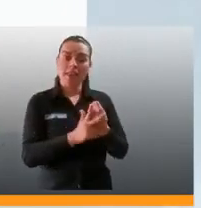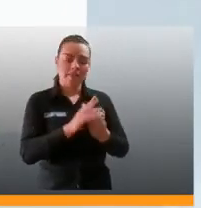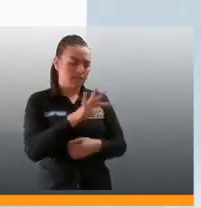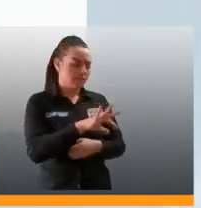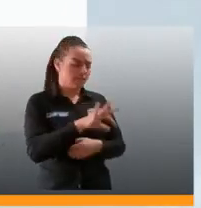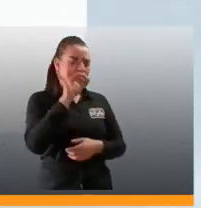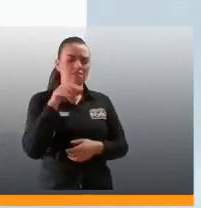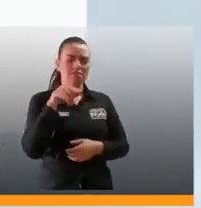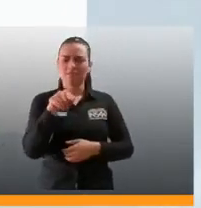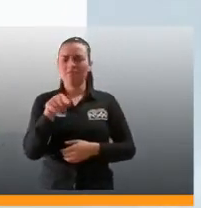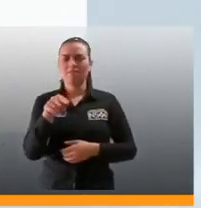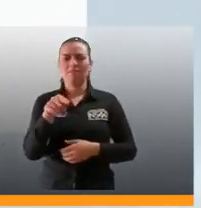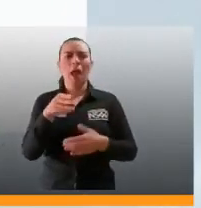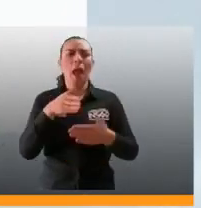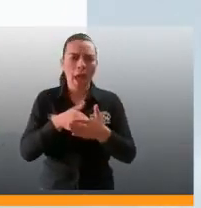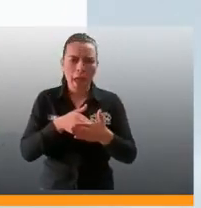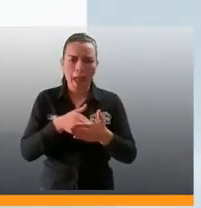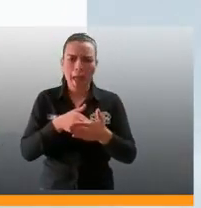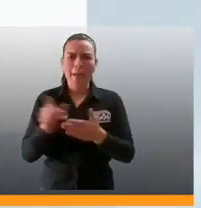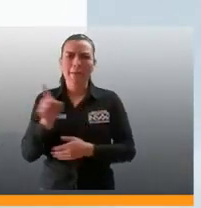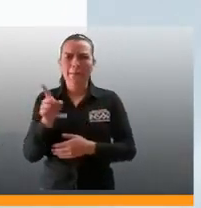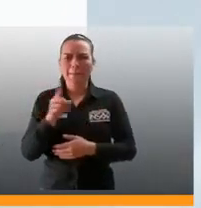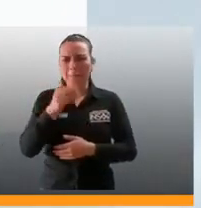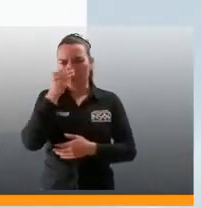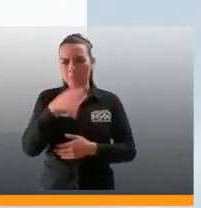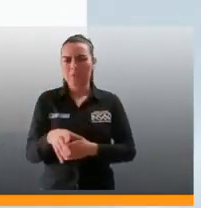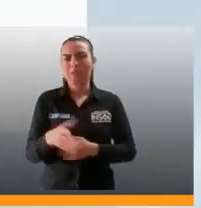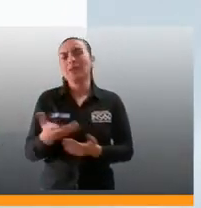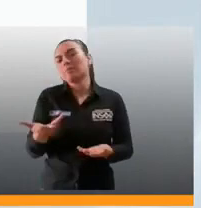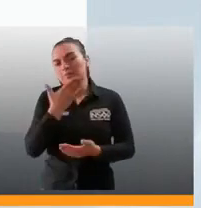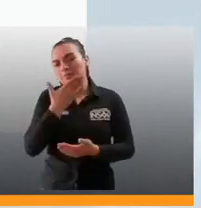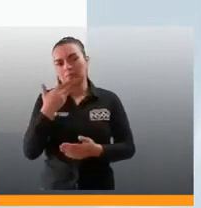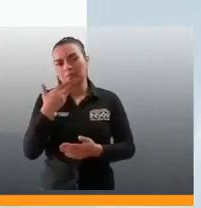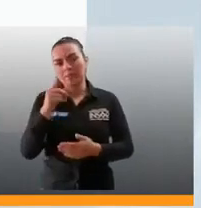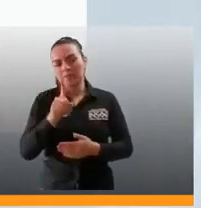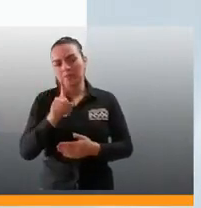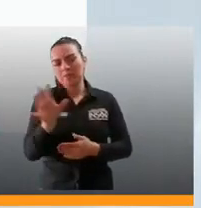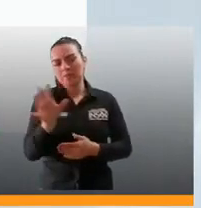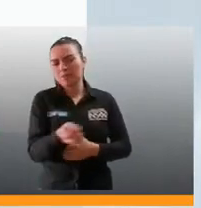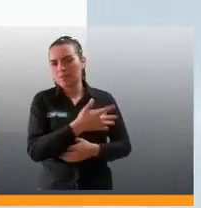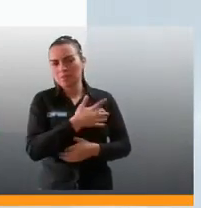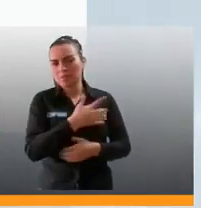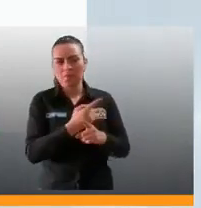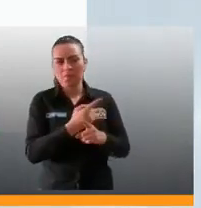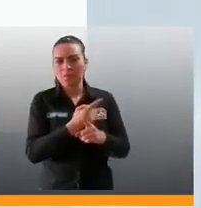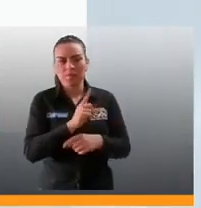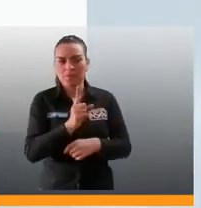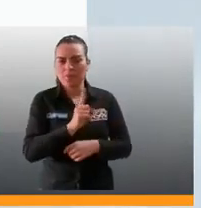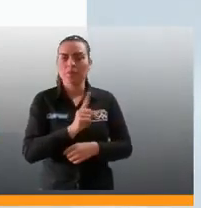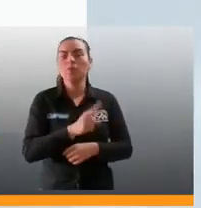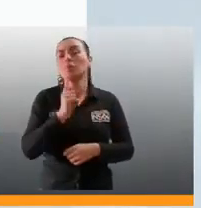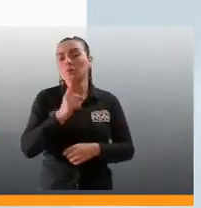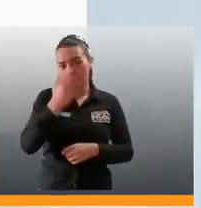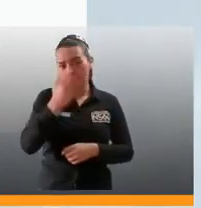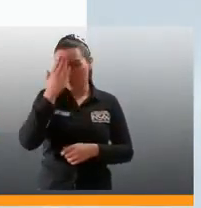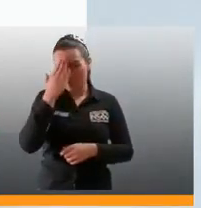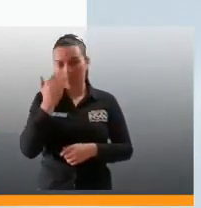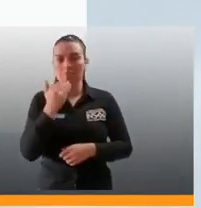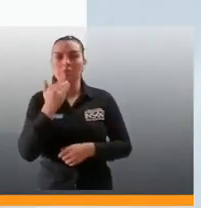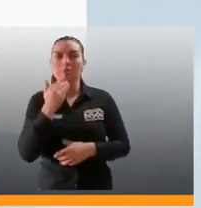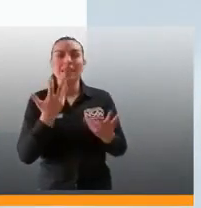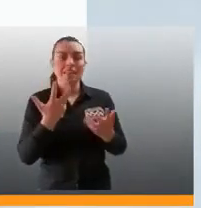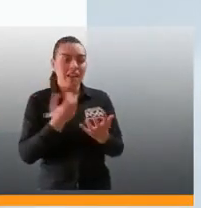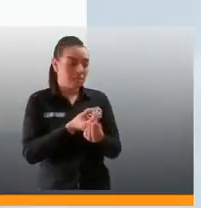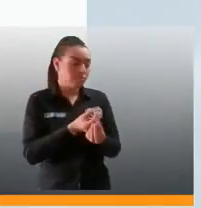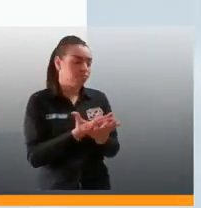está obstaculizando, lo mejor es no utilizarla, porque, pues, como les decía, hay mucha tentación de usar muchas herramientas,